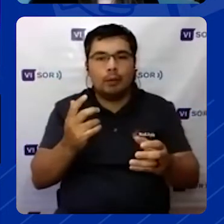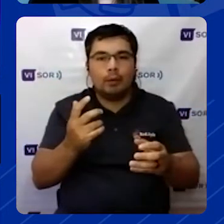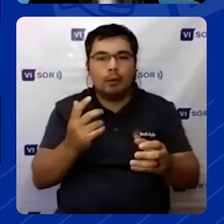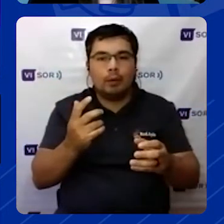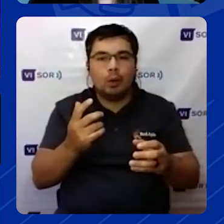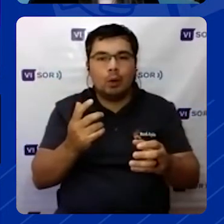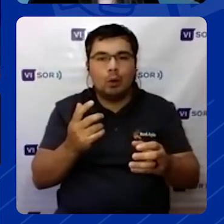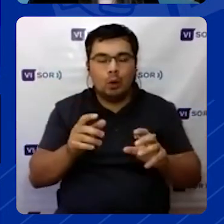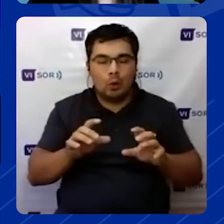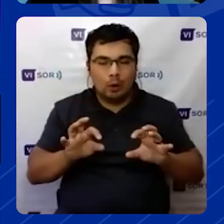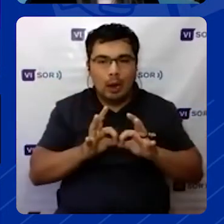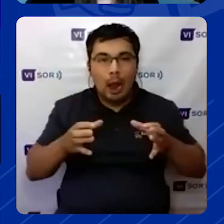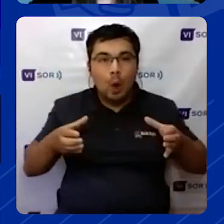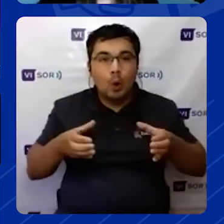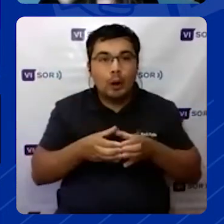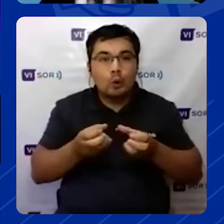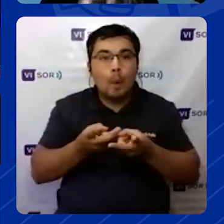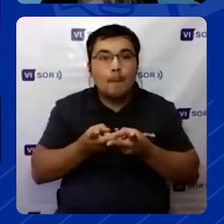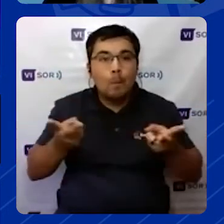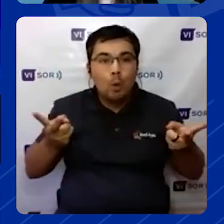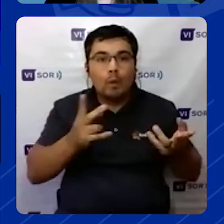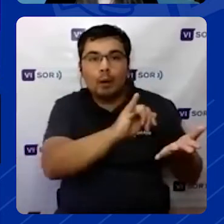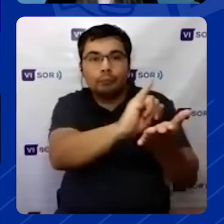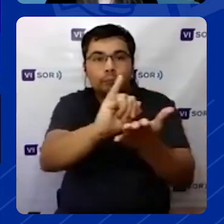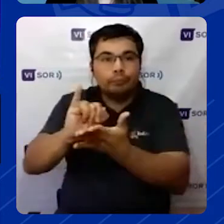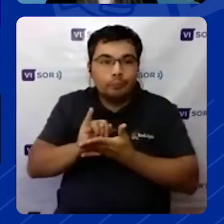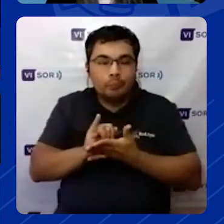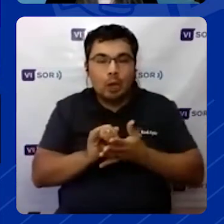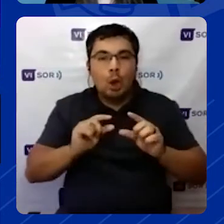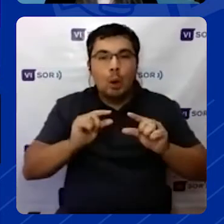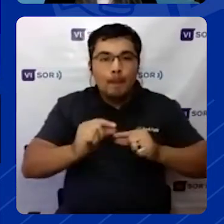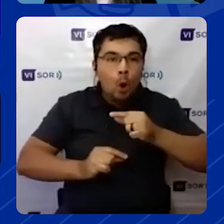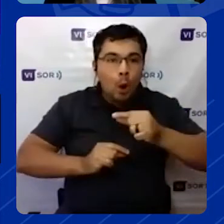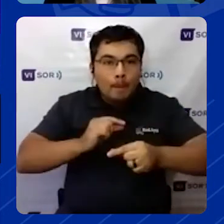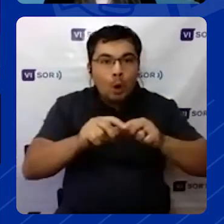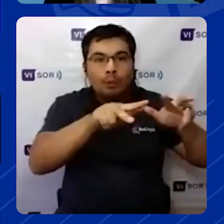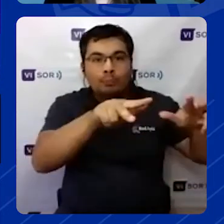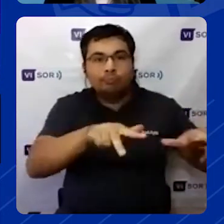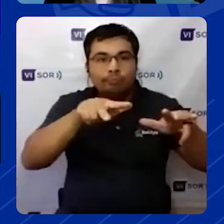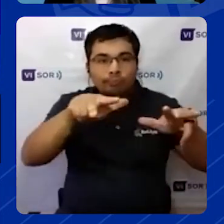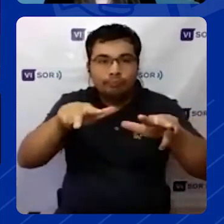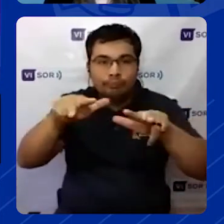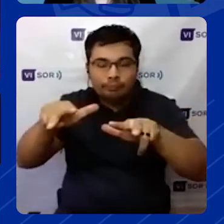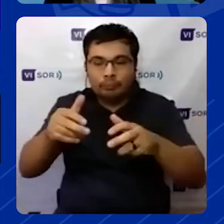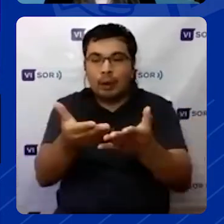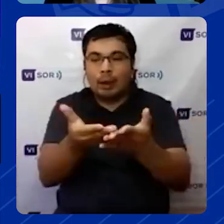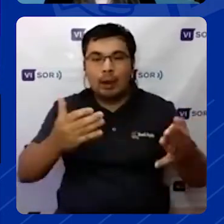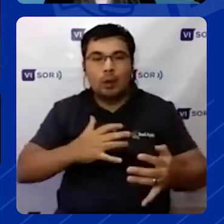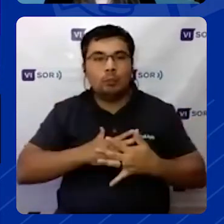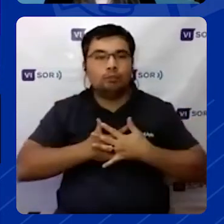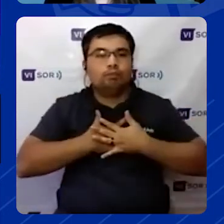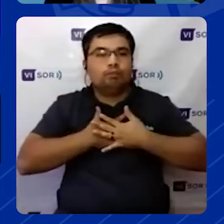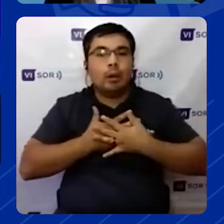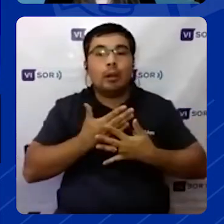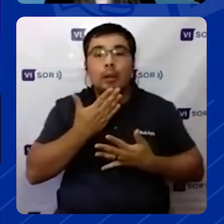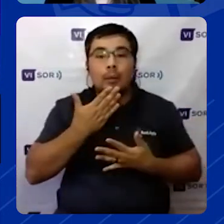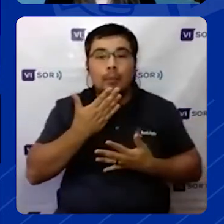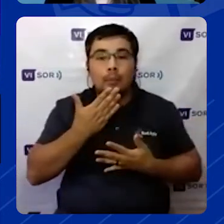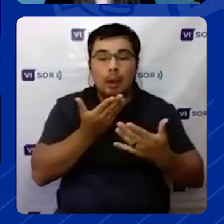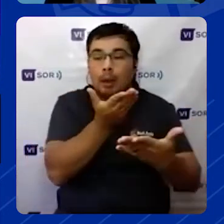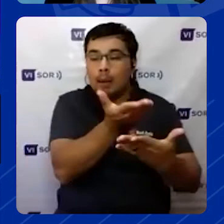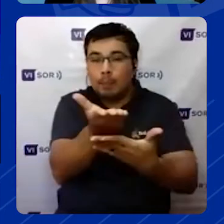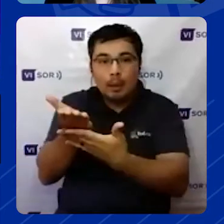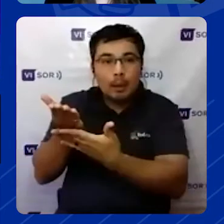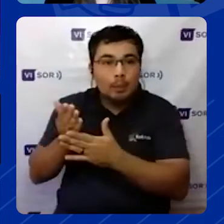pues, poco a poco les hemos ido sensibilizando y se han ido convenciendo. Además, incluso nos piden formación. Es decir, hemos hecho varios cursos de formación